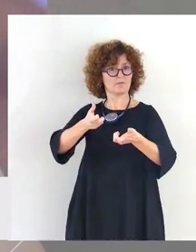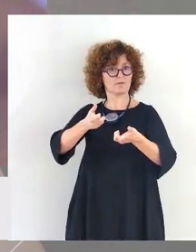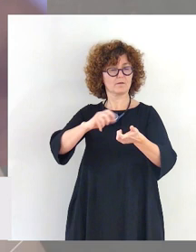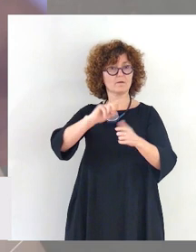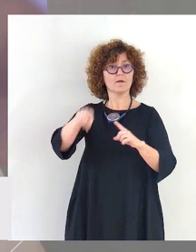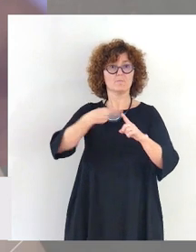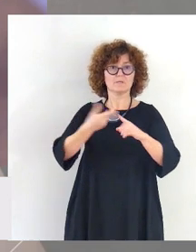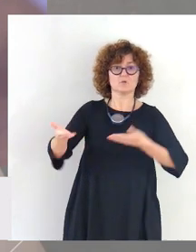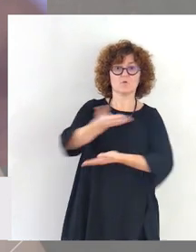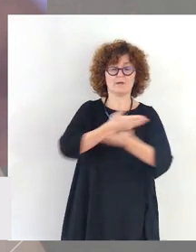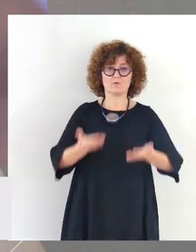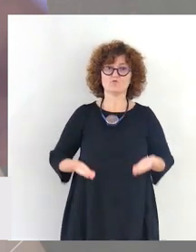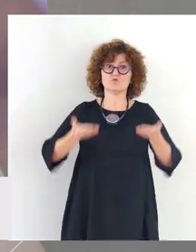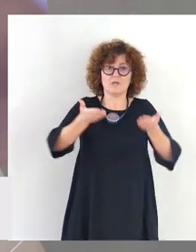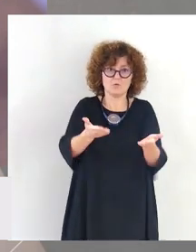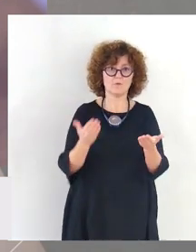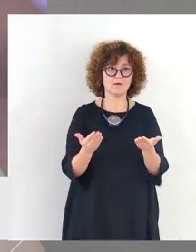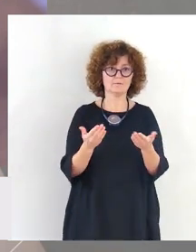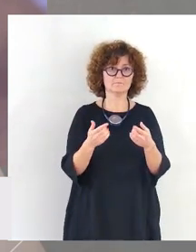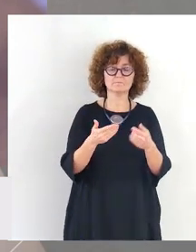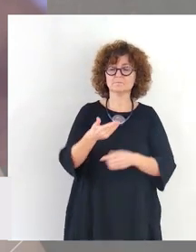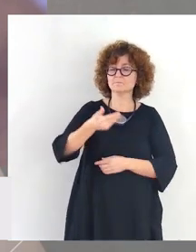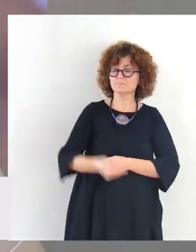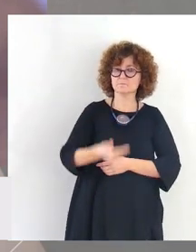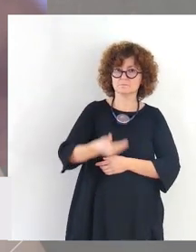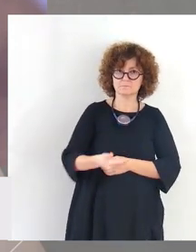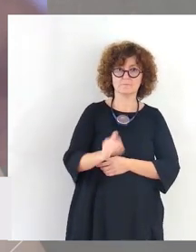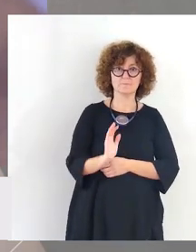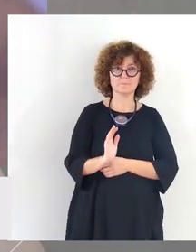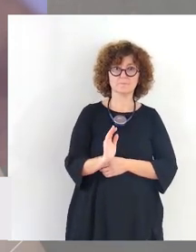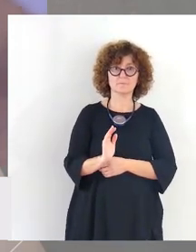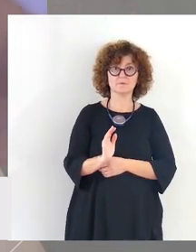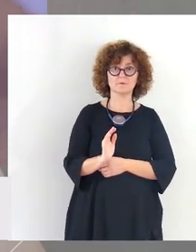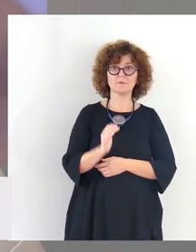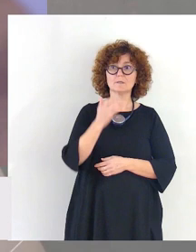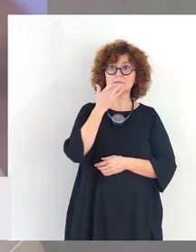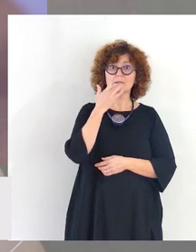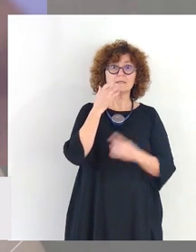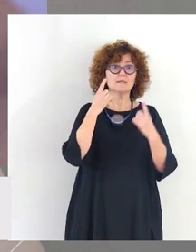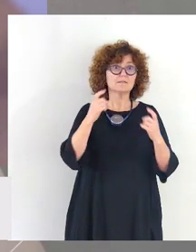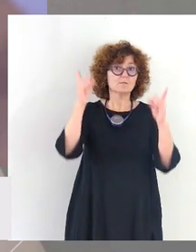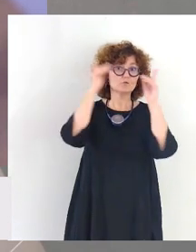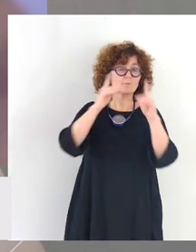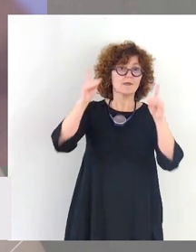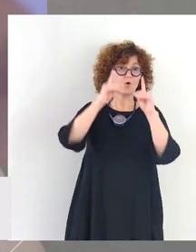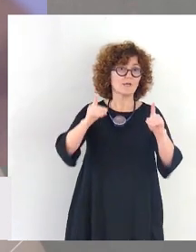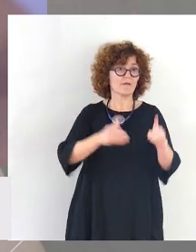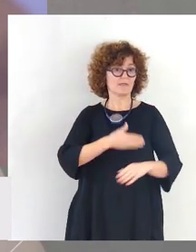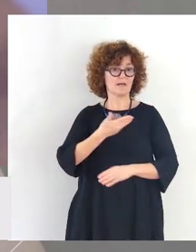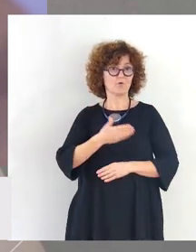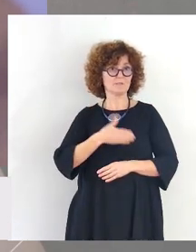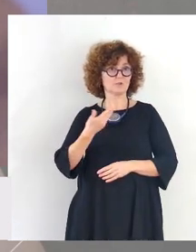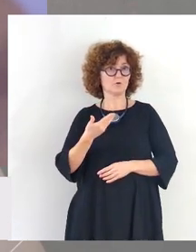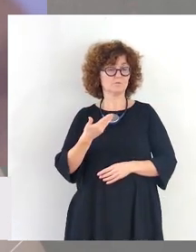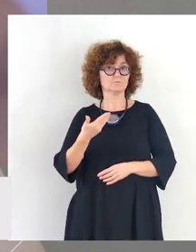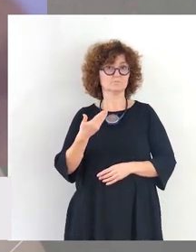cooperación y de la ayuda y y y y el tener que decir ahora Necesitamos también una pedagogía de la compasión pues para